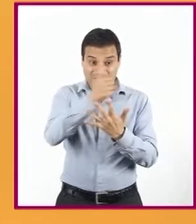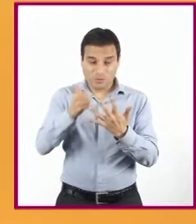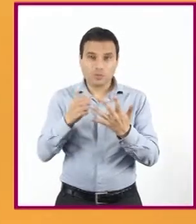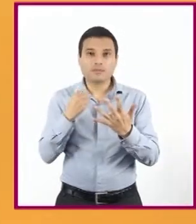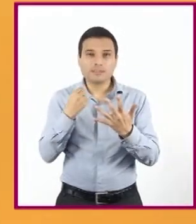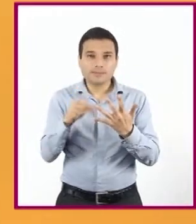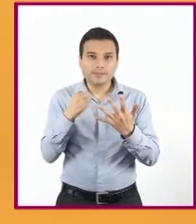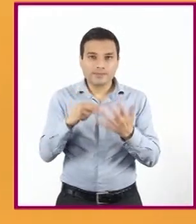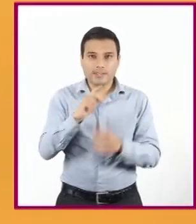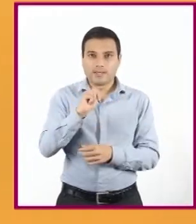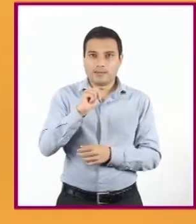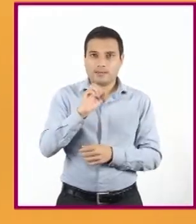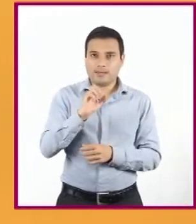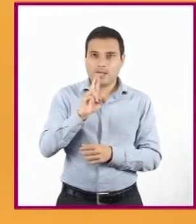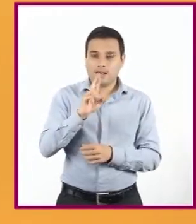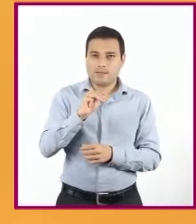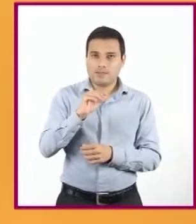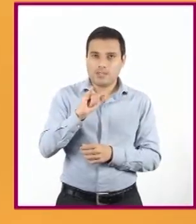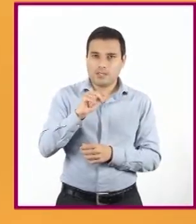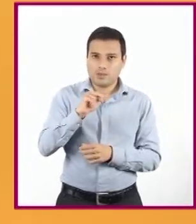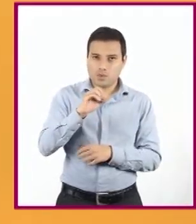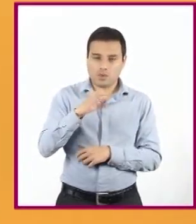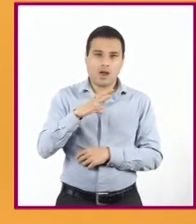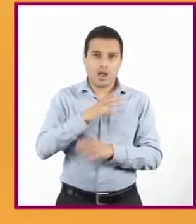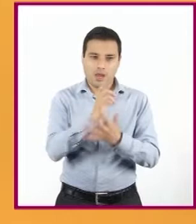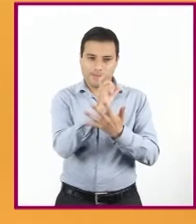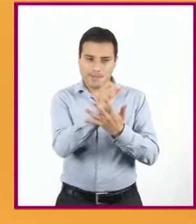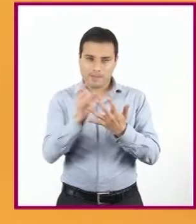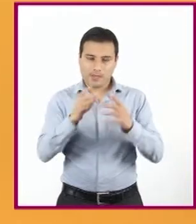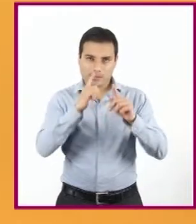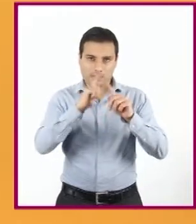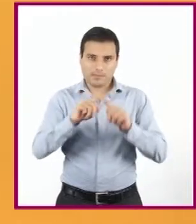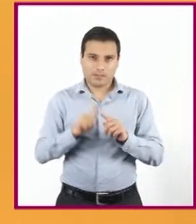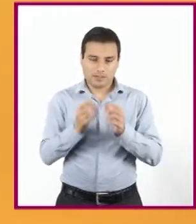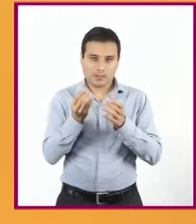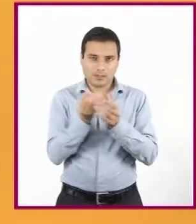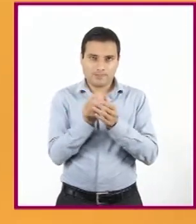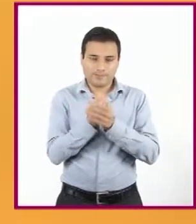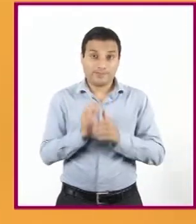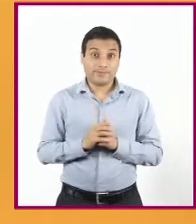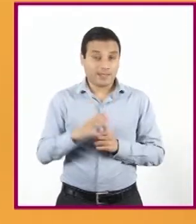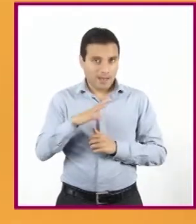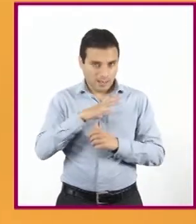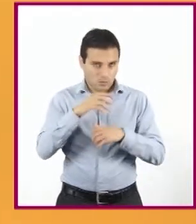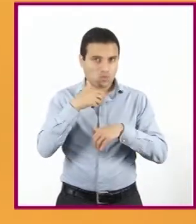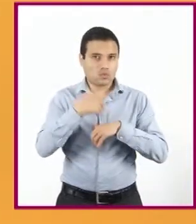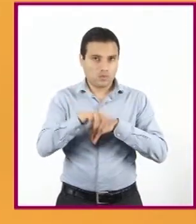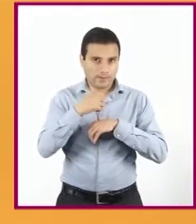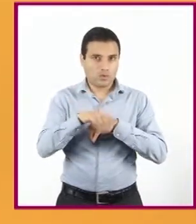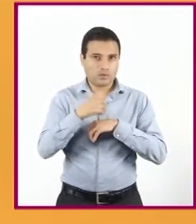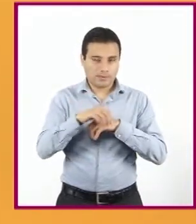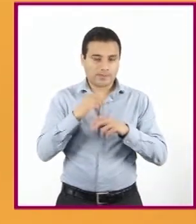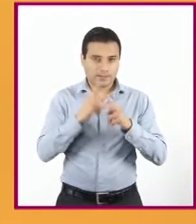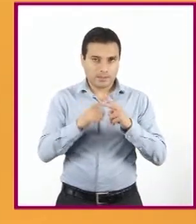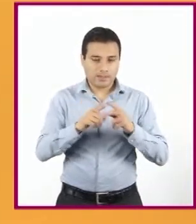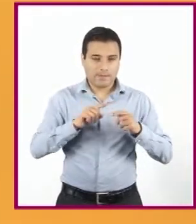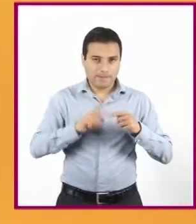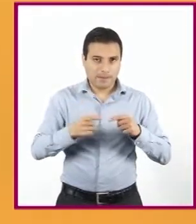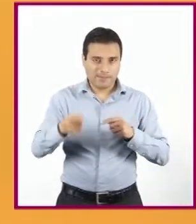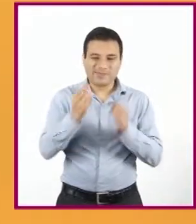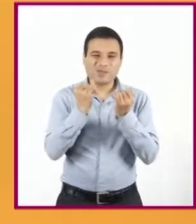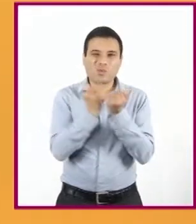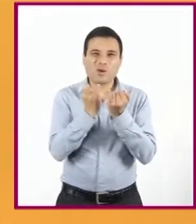llama términos. Existen diferentes tipos de sucesiones, como las aritméticas, y como en el caso de los